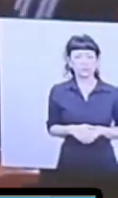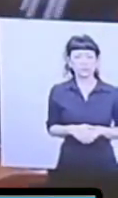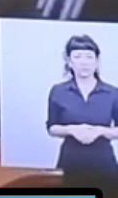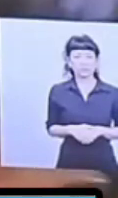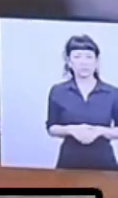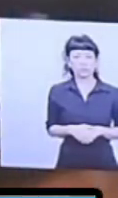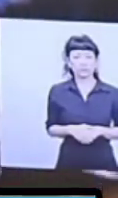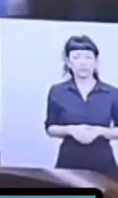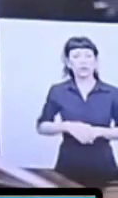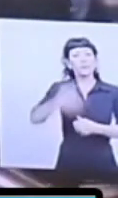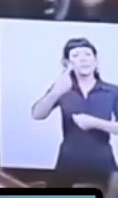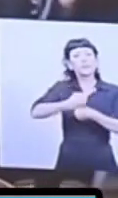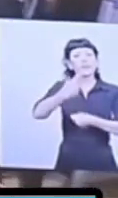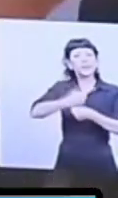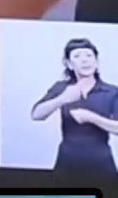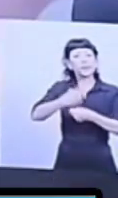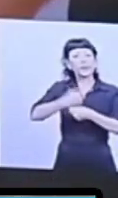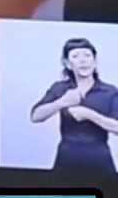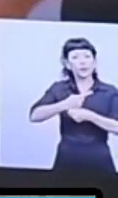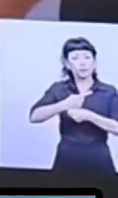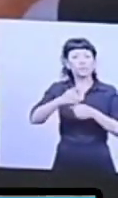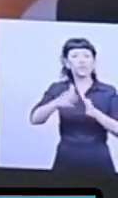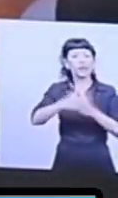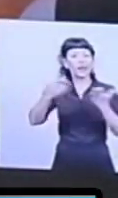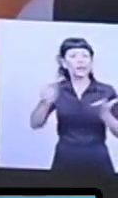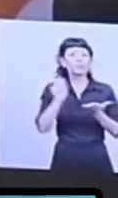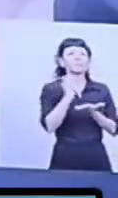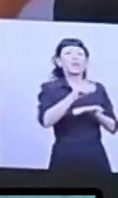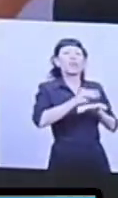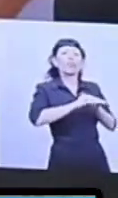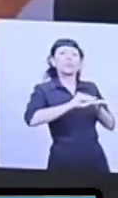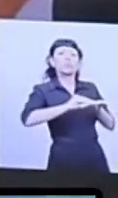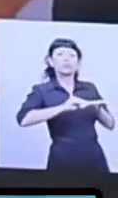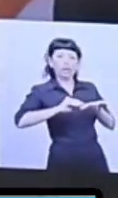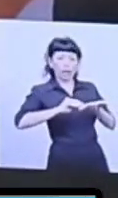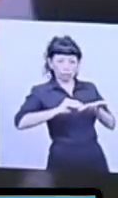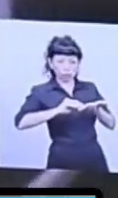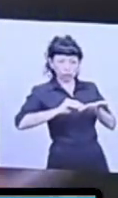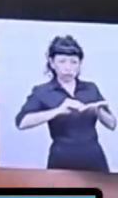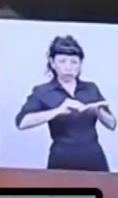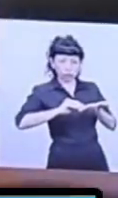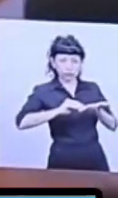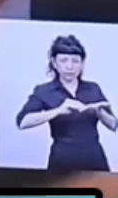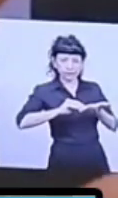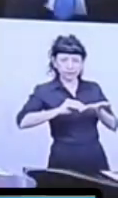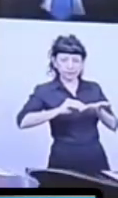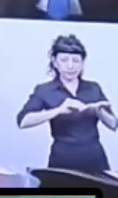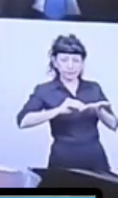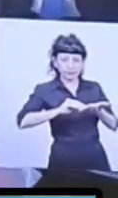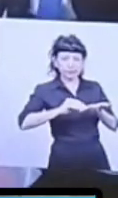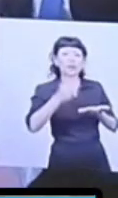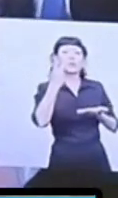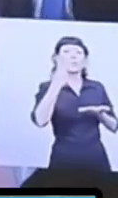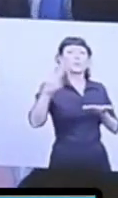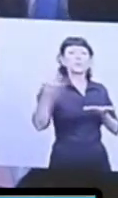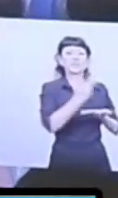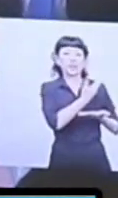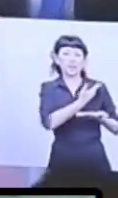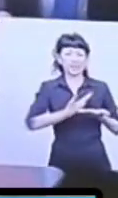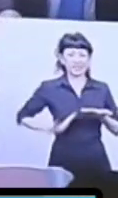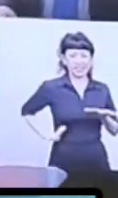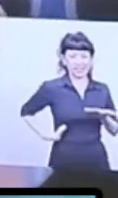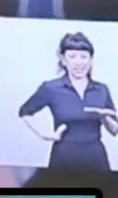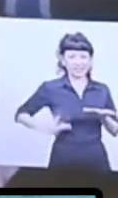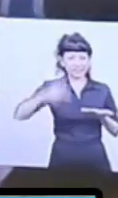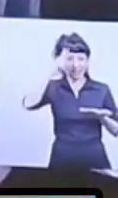Dead lo hace en primer lugar en el libro de la cámara de diputados la señora